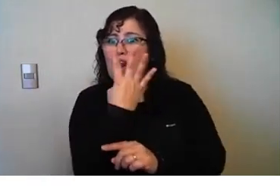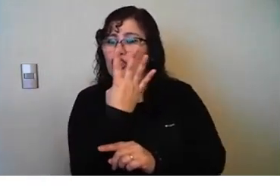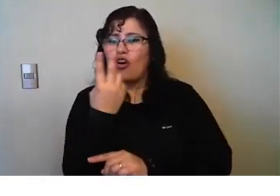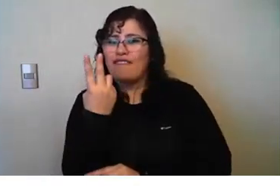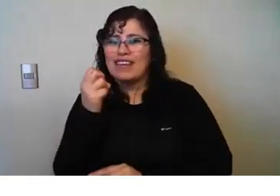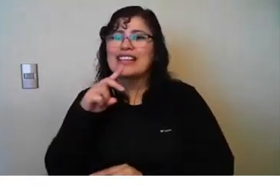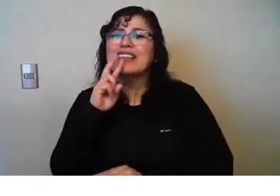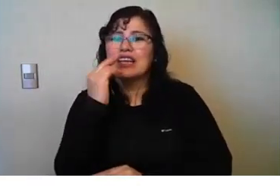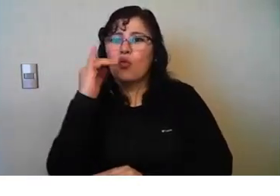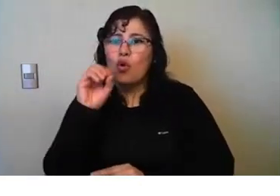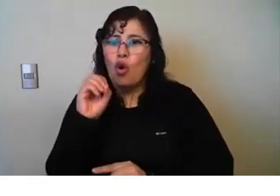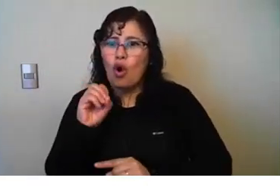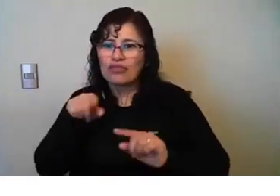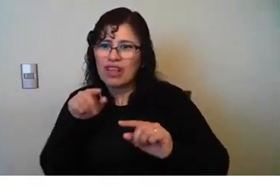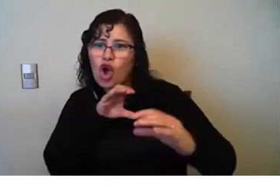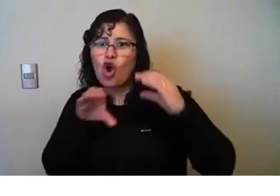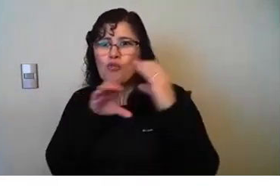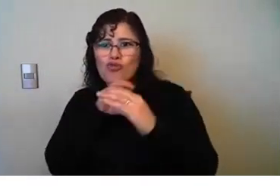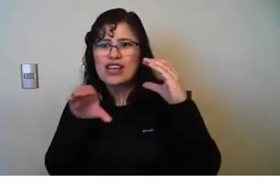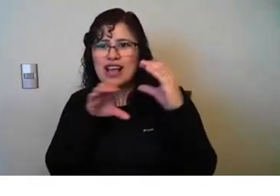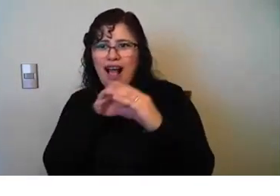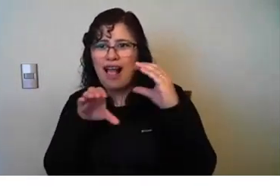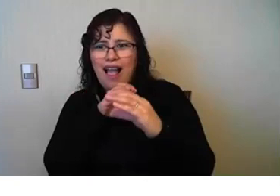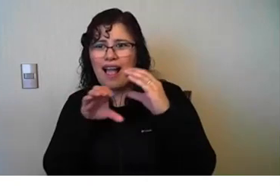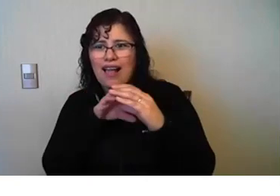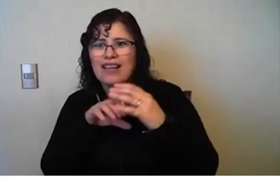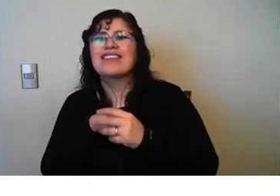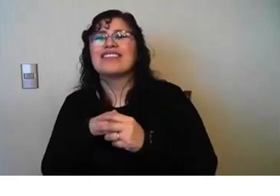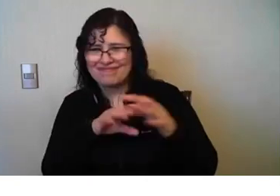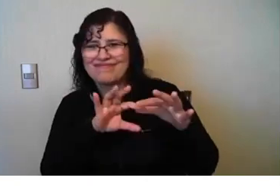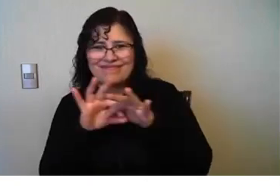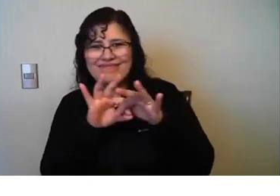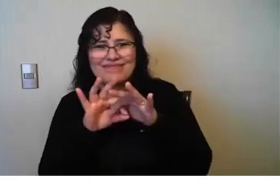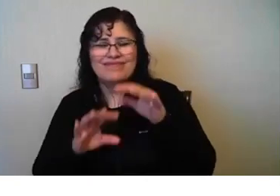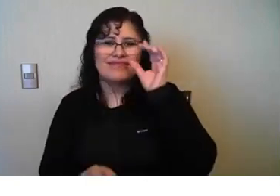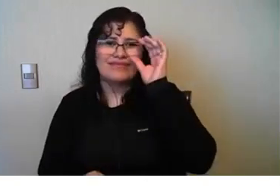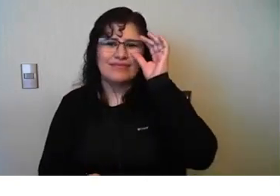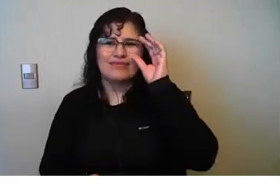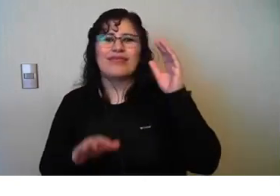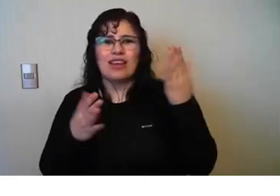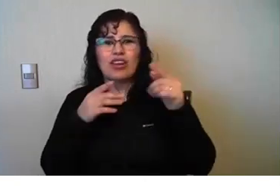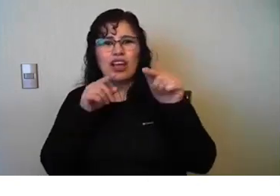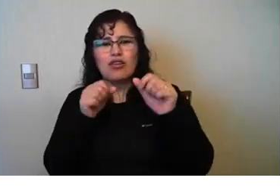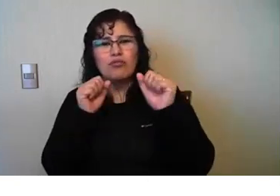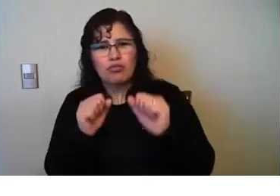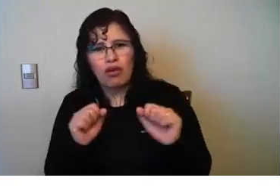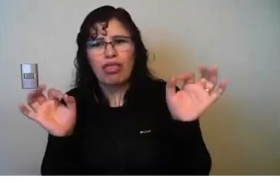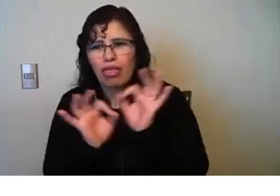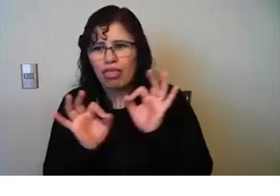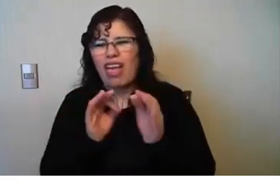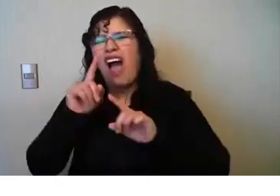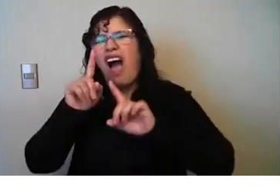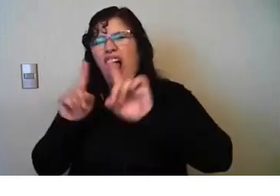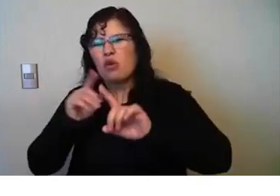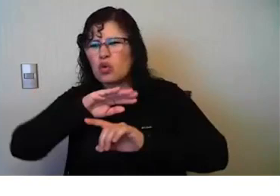del cuerpo calloso. Estos son los elementos que van a poderse describir, además de los surcos que a ustedes les van a